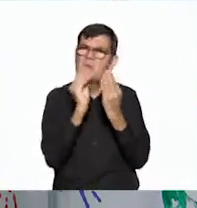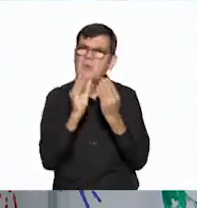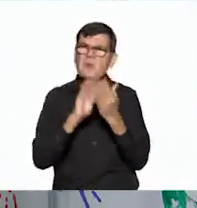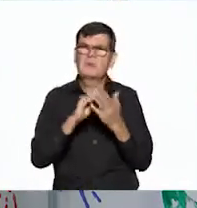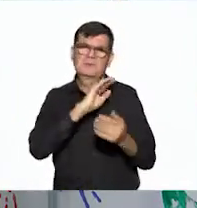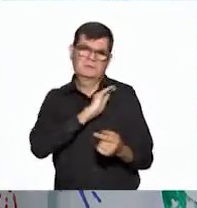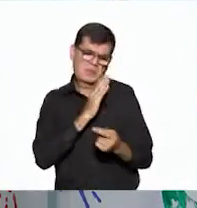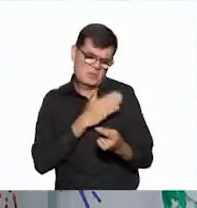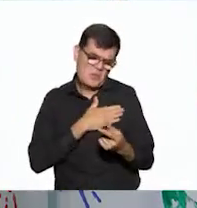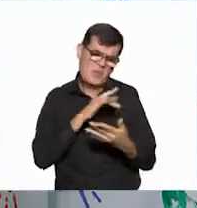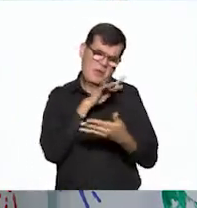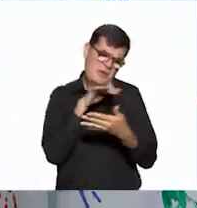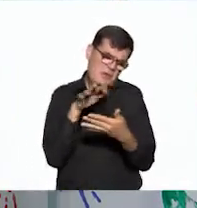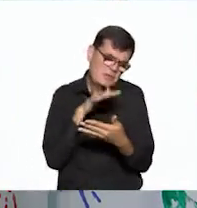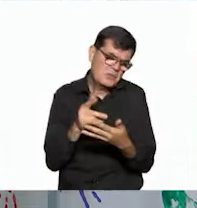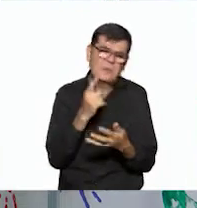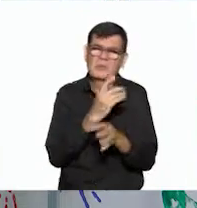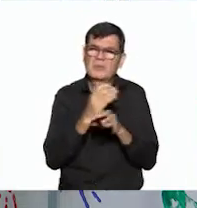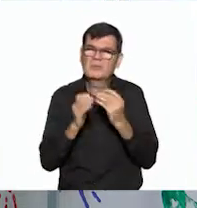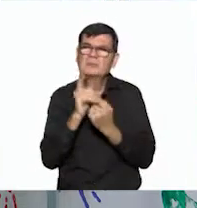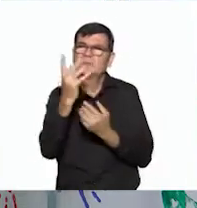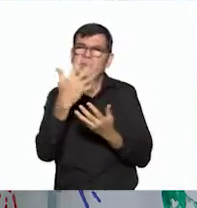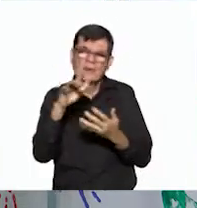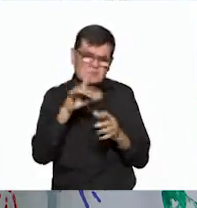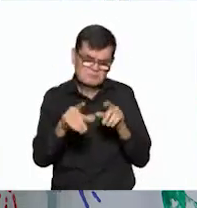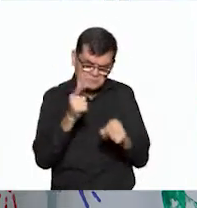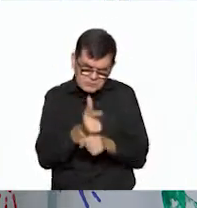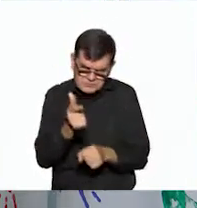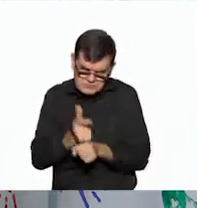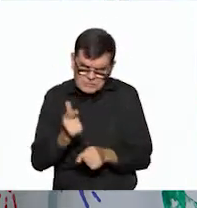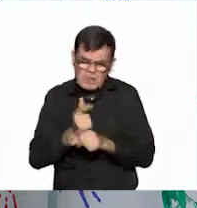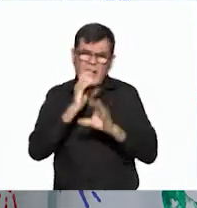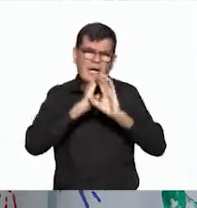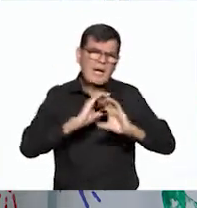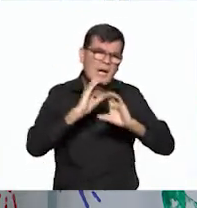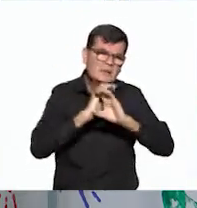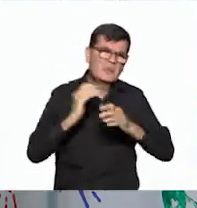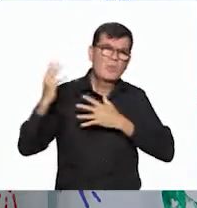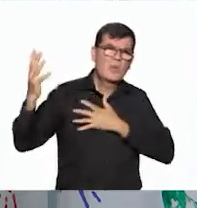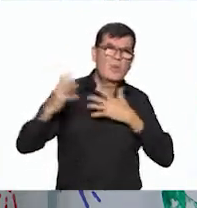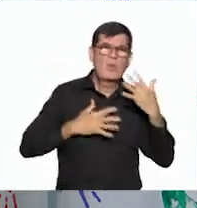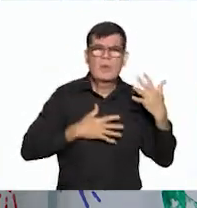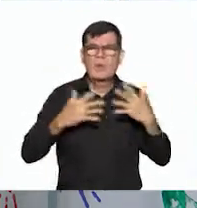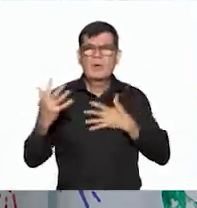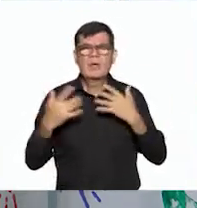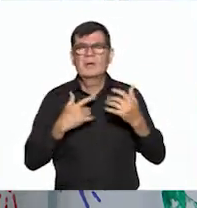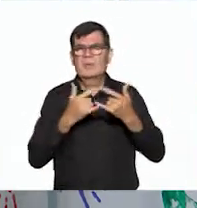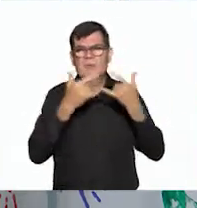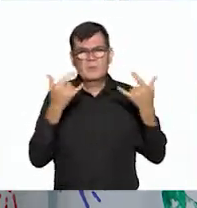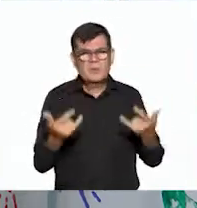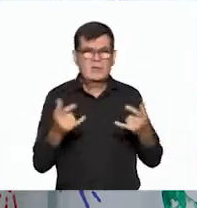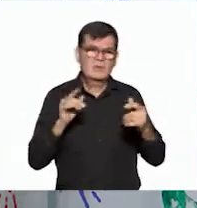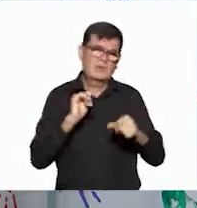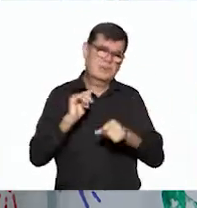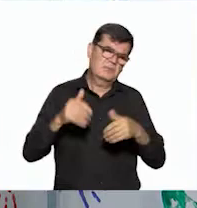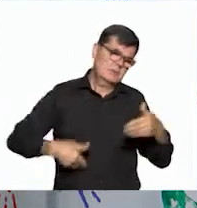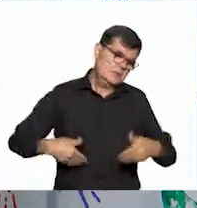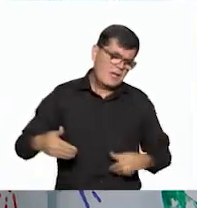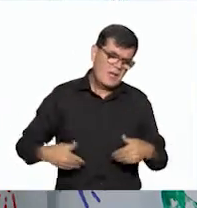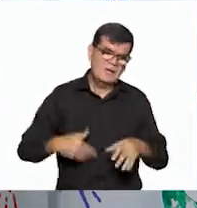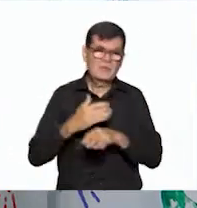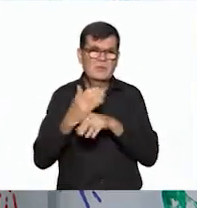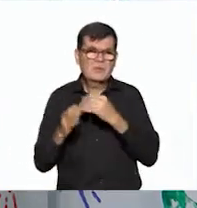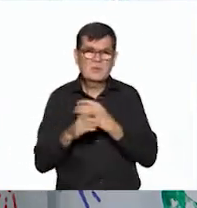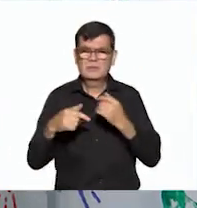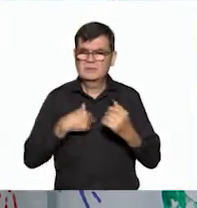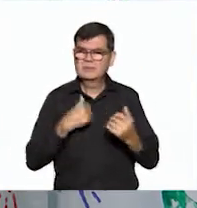lengua materna, el de lecturas. Busquen e identifiquen canciones, poemas, cuentos, guiones de teatro y los